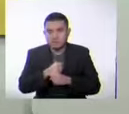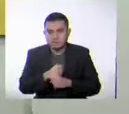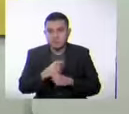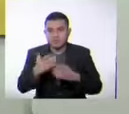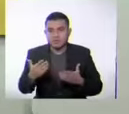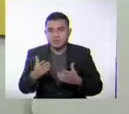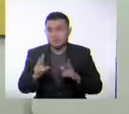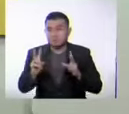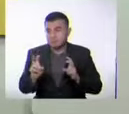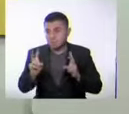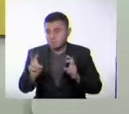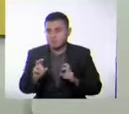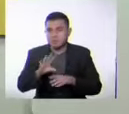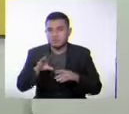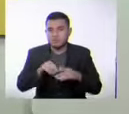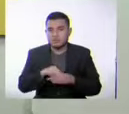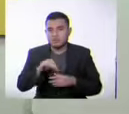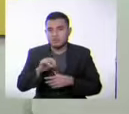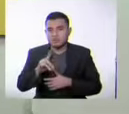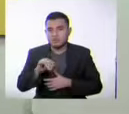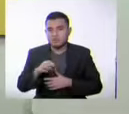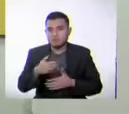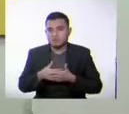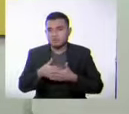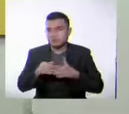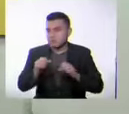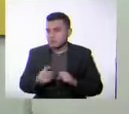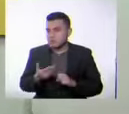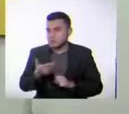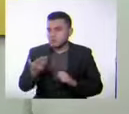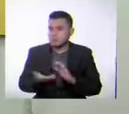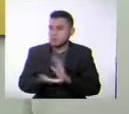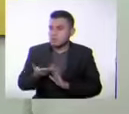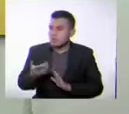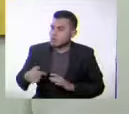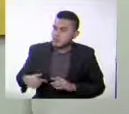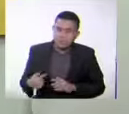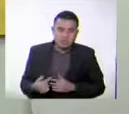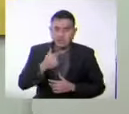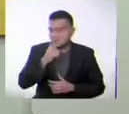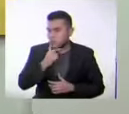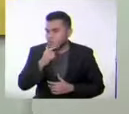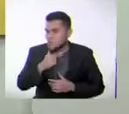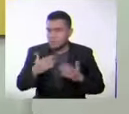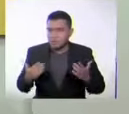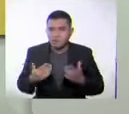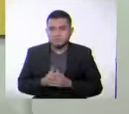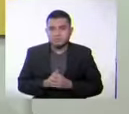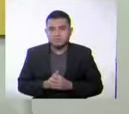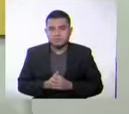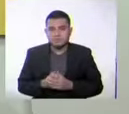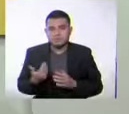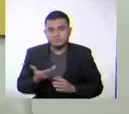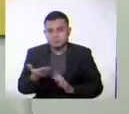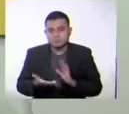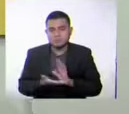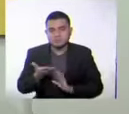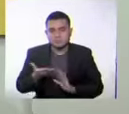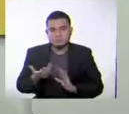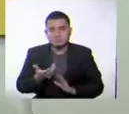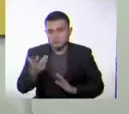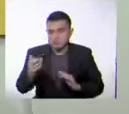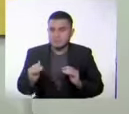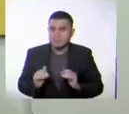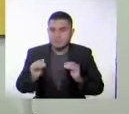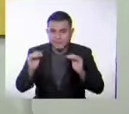punto que dentro de la identidad sexual podríamos hablar, porque siempre hay dudas con la sexualidad, cuando estamos desarrollando, cuando estamos creciendo,